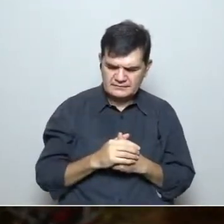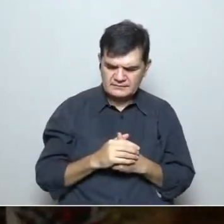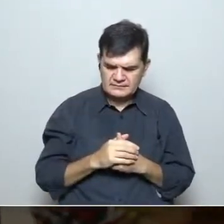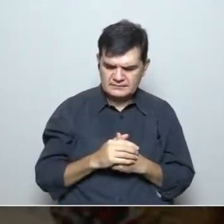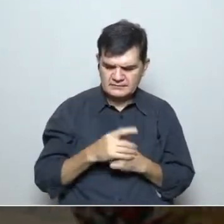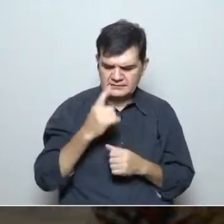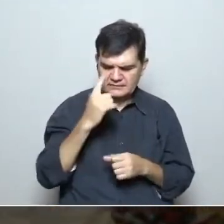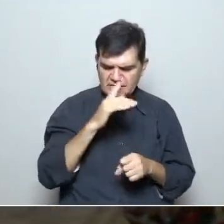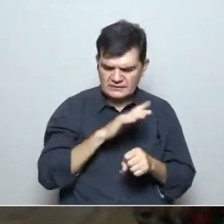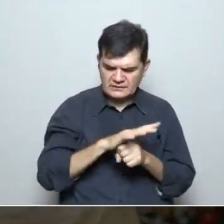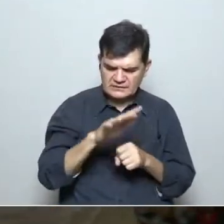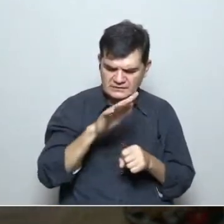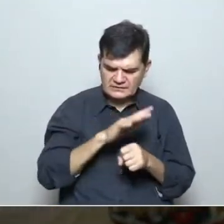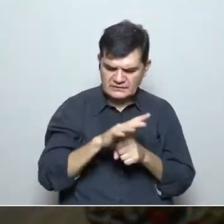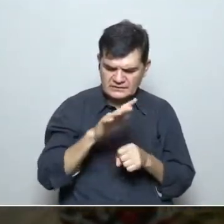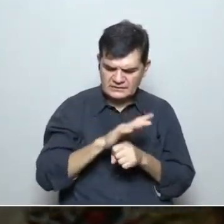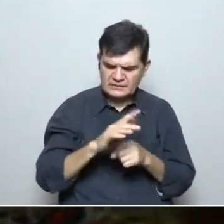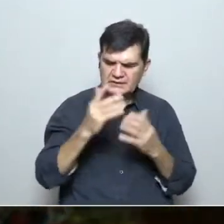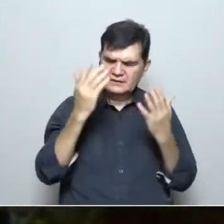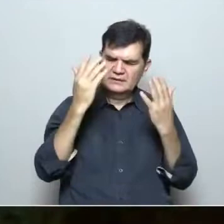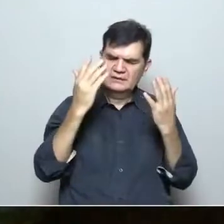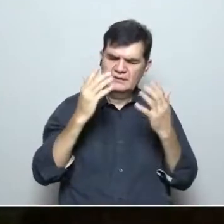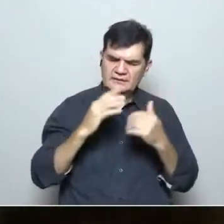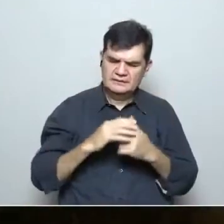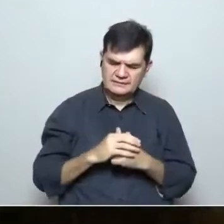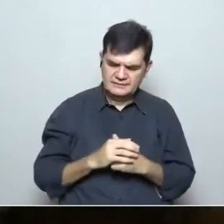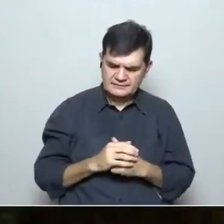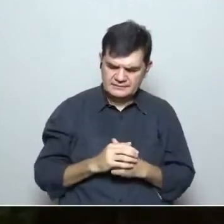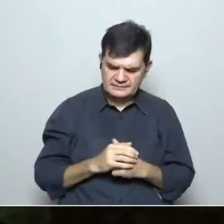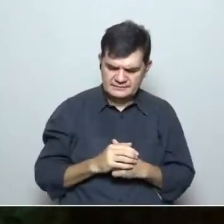Tú eres suficiente.